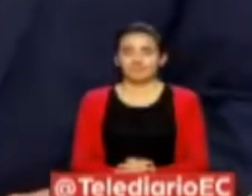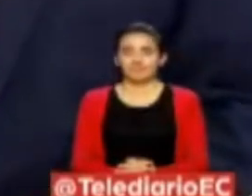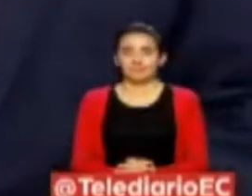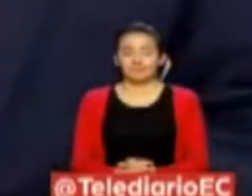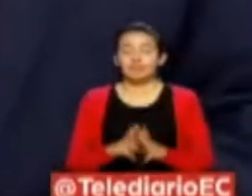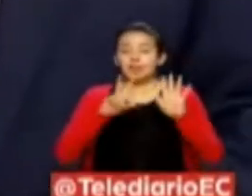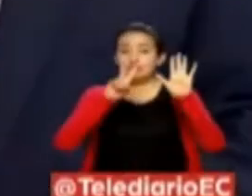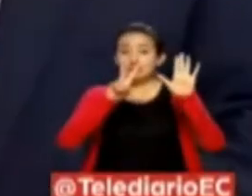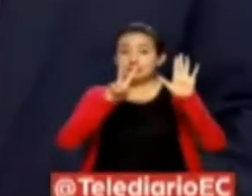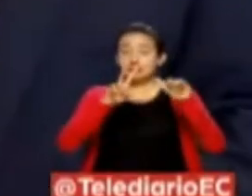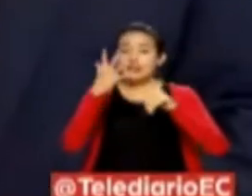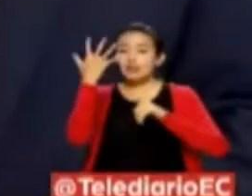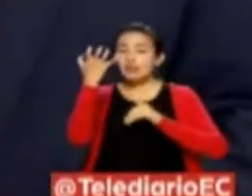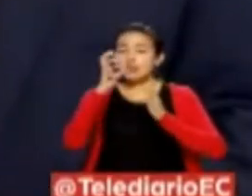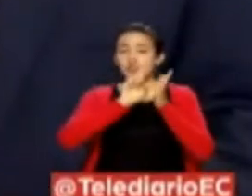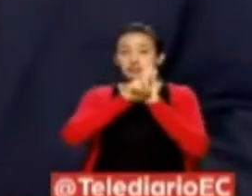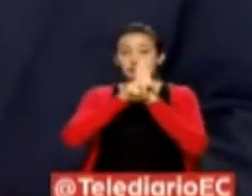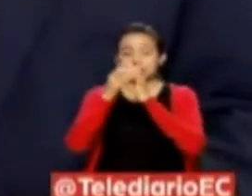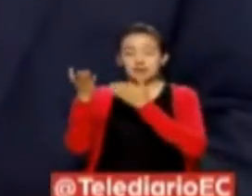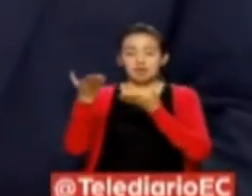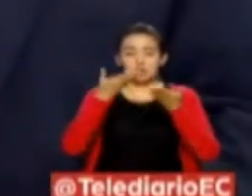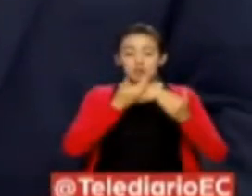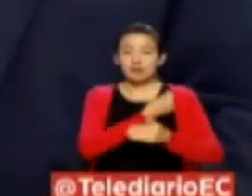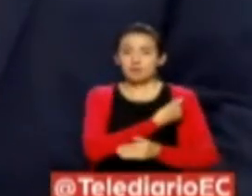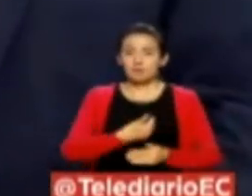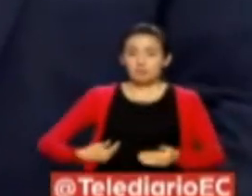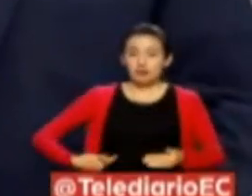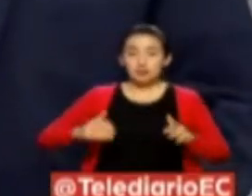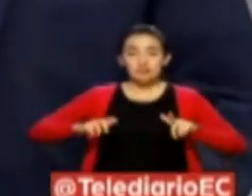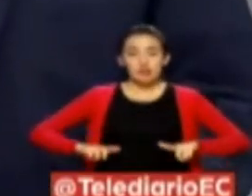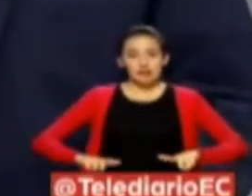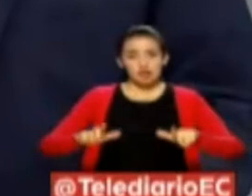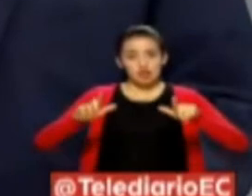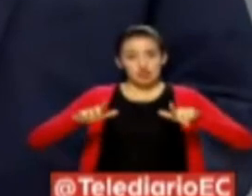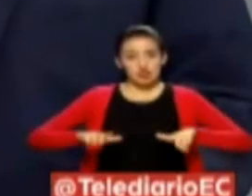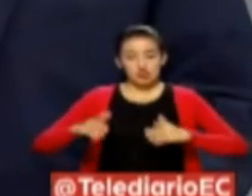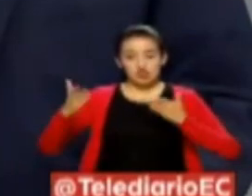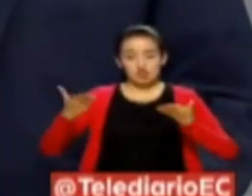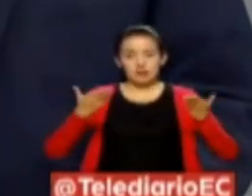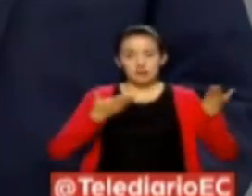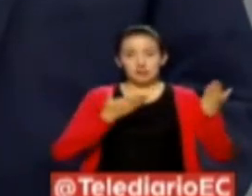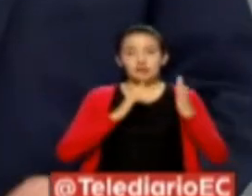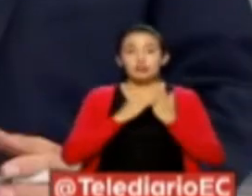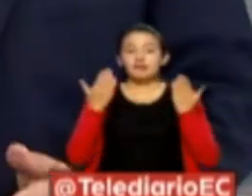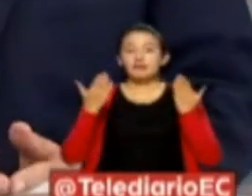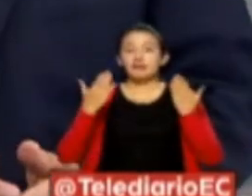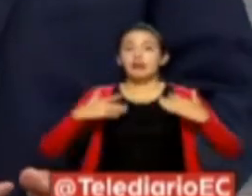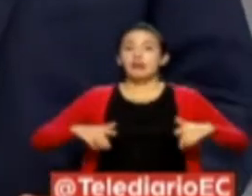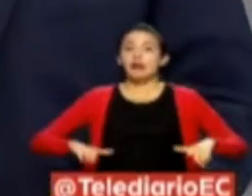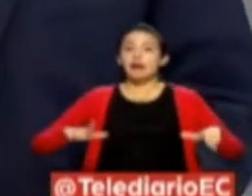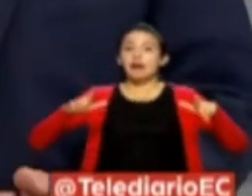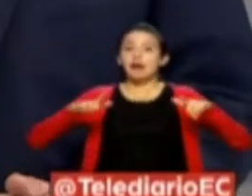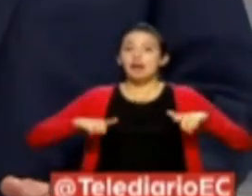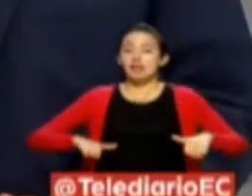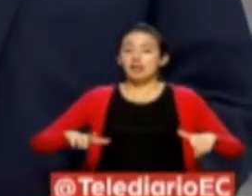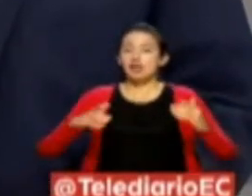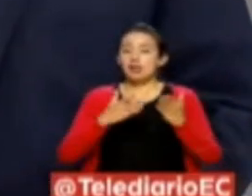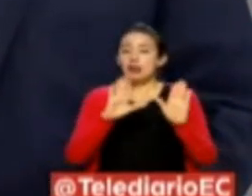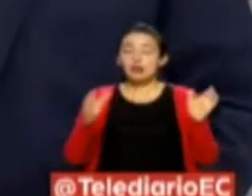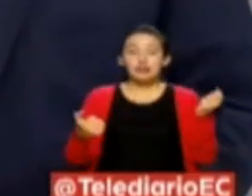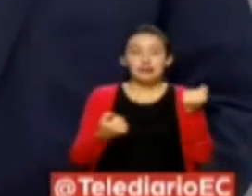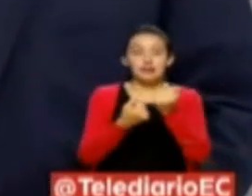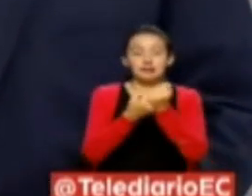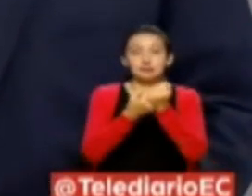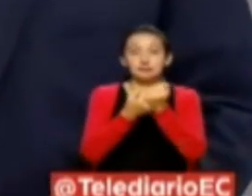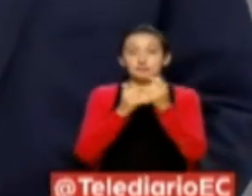7 de la mañana a 15 minutos el presidente de la república lenín moreno brindó este lunes el espaldarazo gubernamental